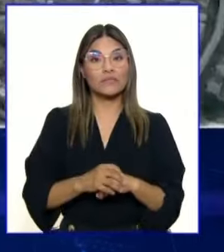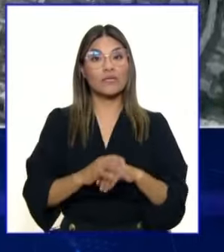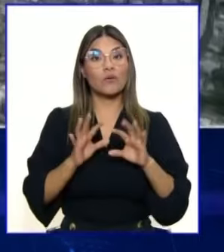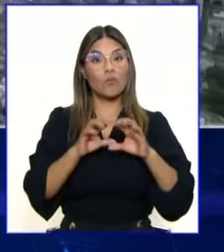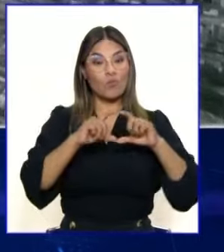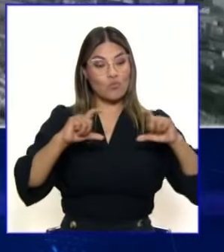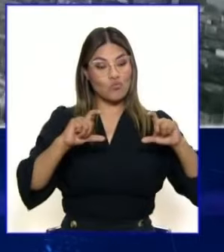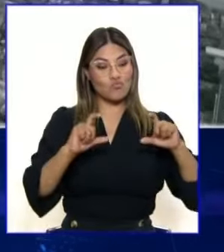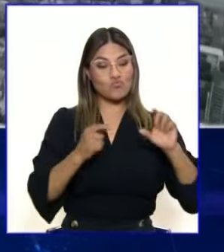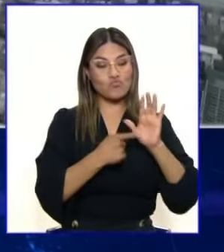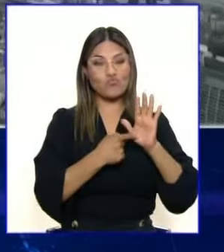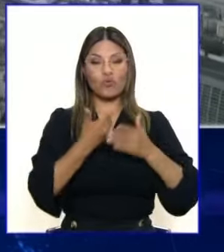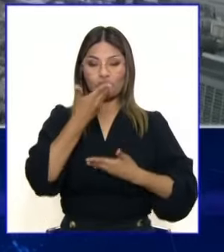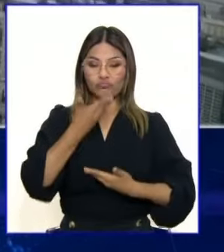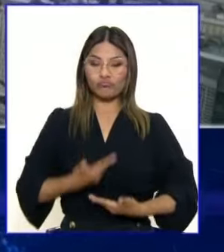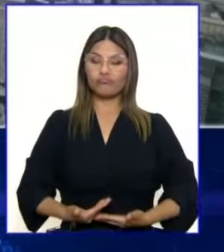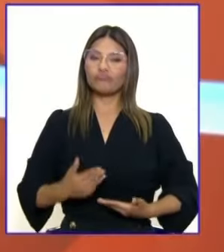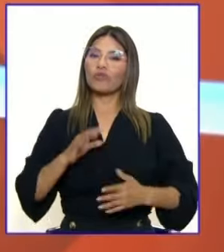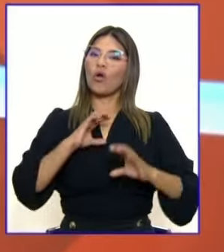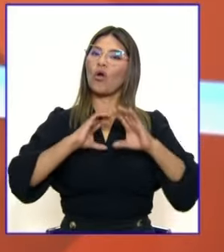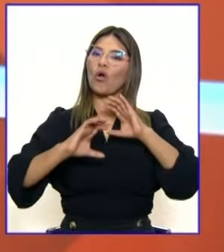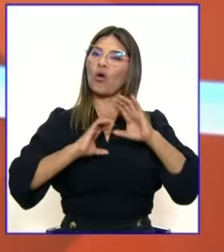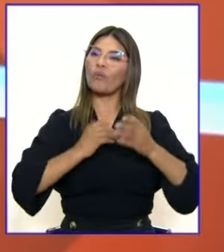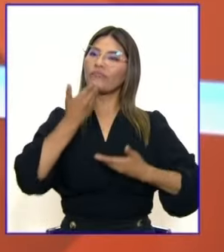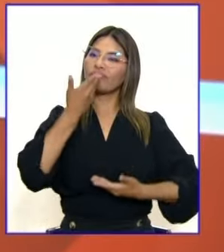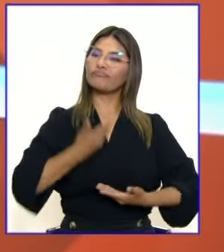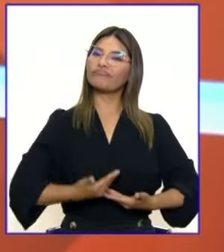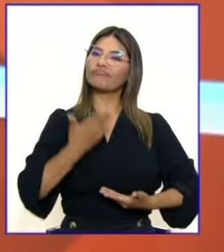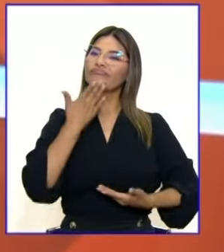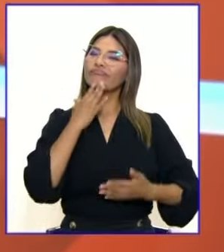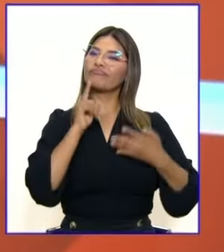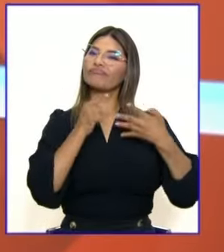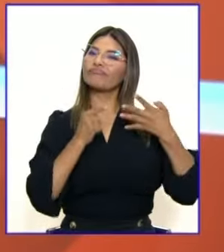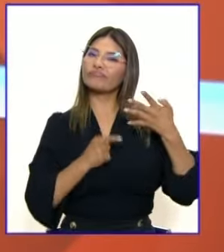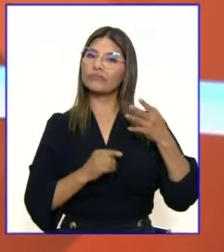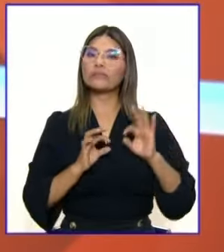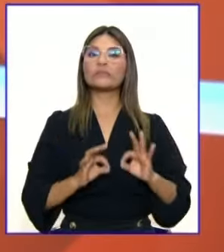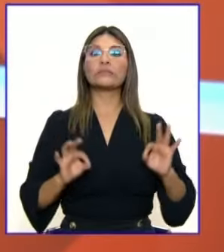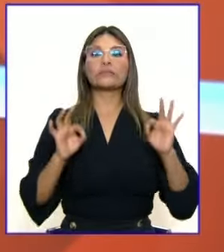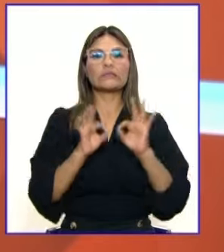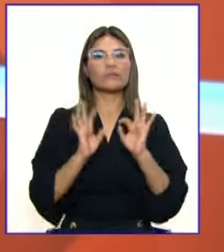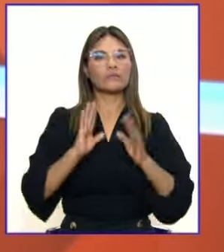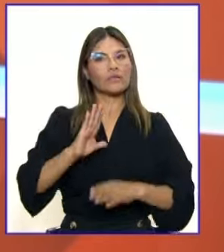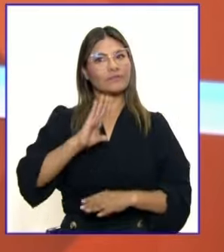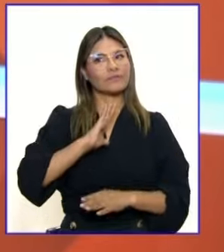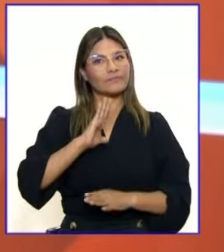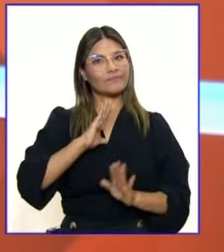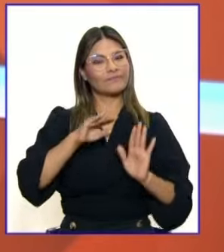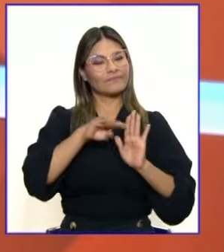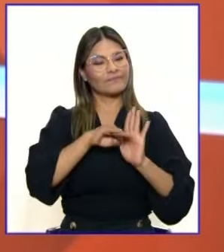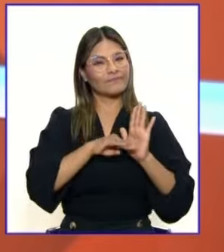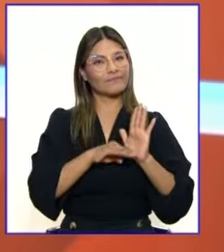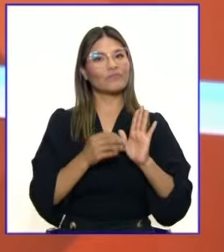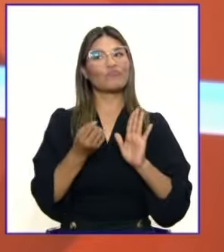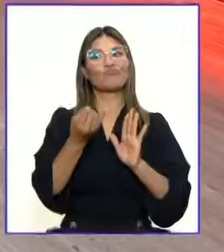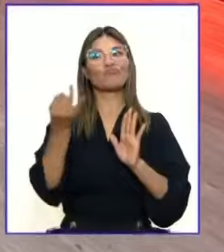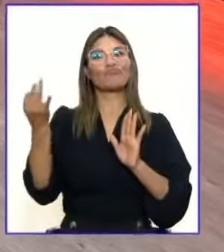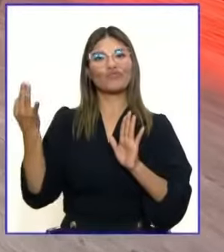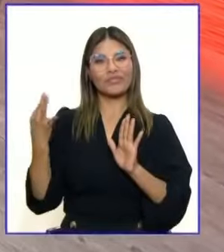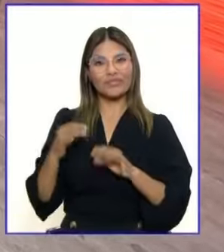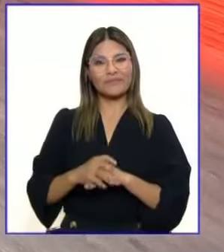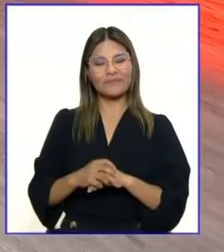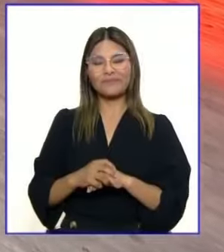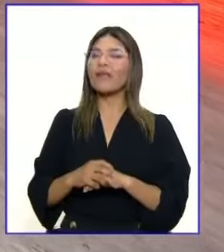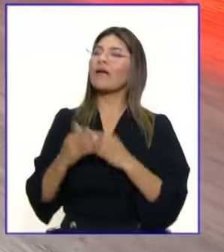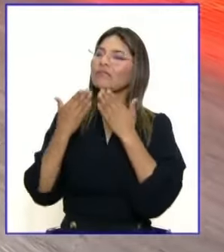de invitación, la tarjeta de presentación, etcétera, ¿no? Entonces, eso... Aspectos de protocolo. Incluso... Muchísimas gracias